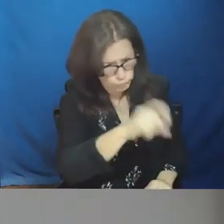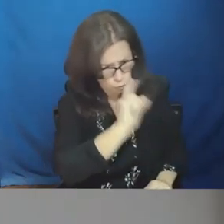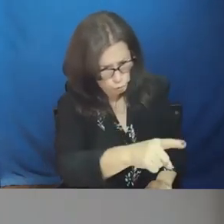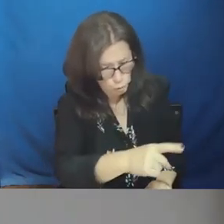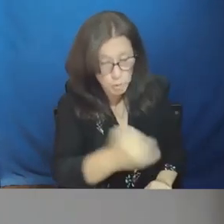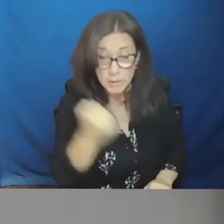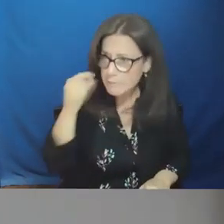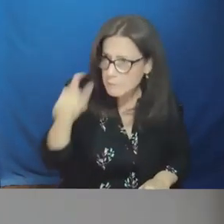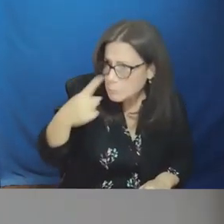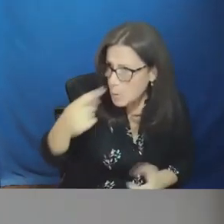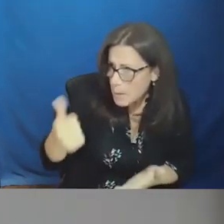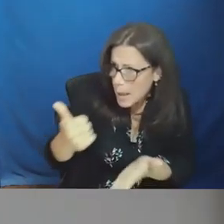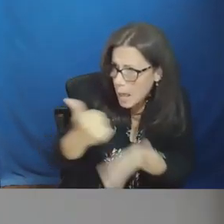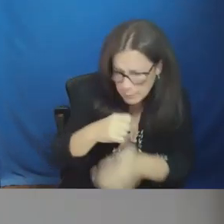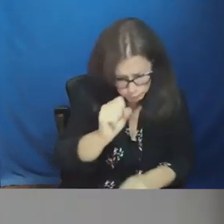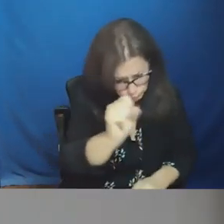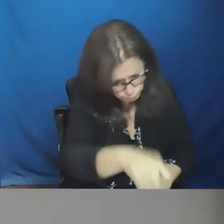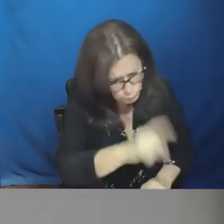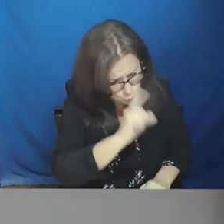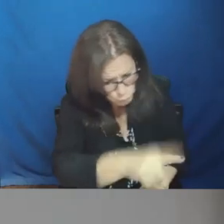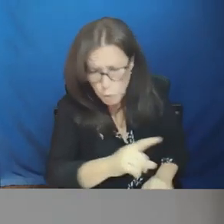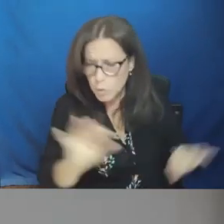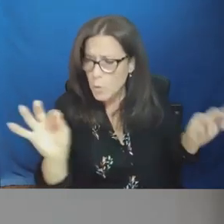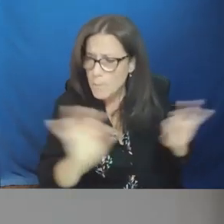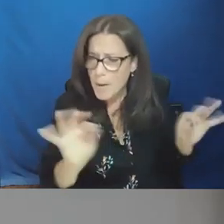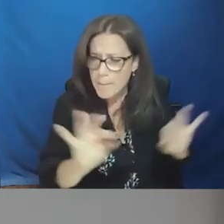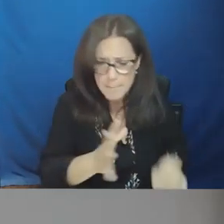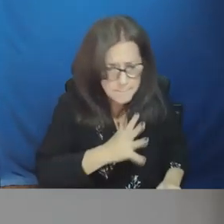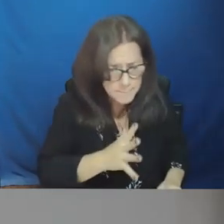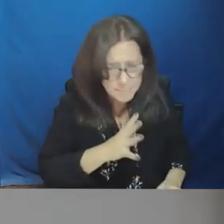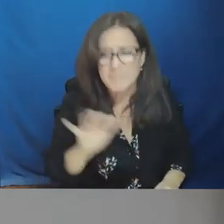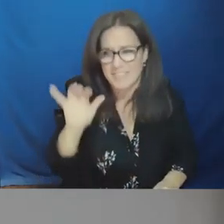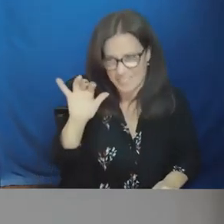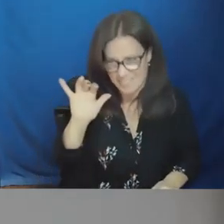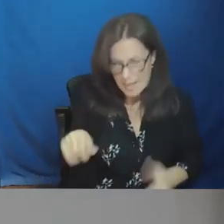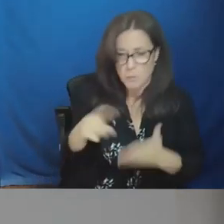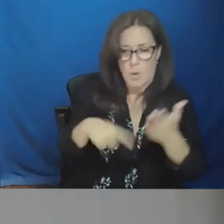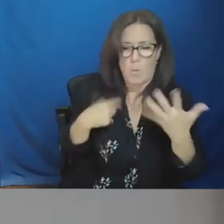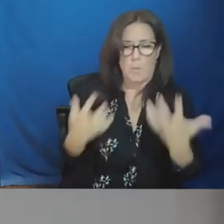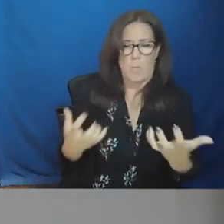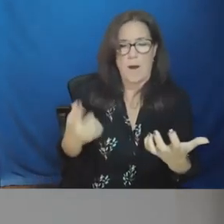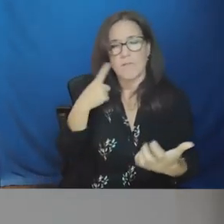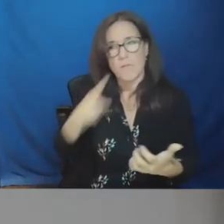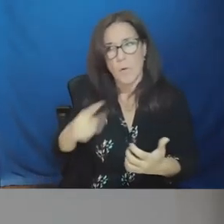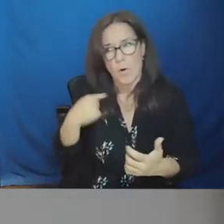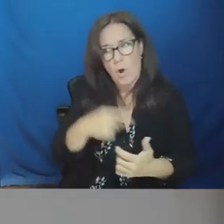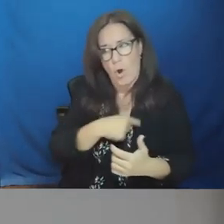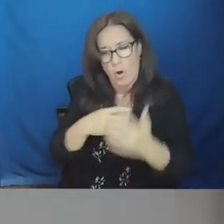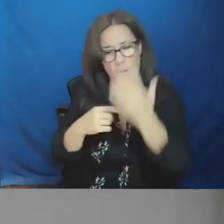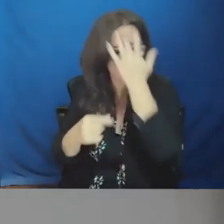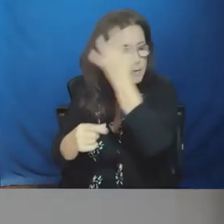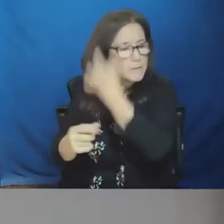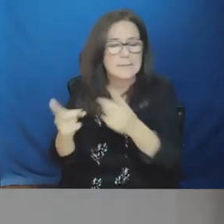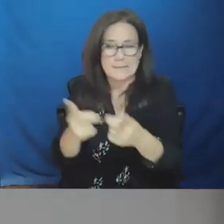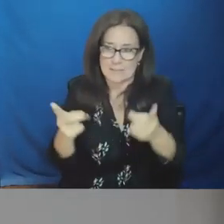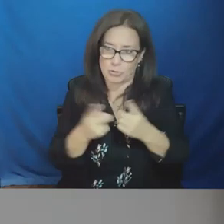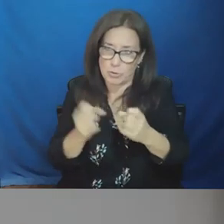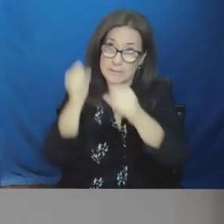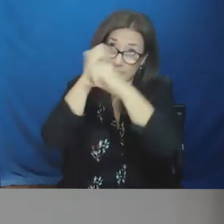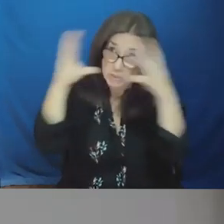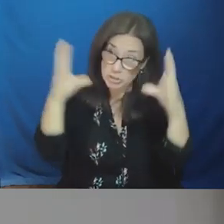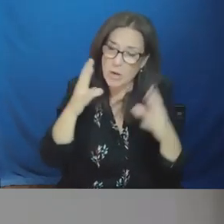y alguien le pregunta si puede hacer algo usted dice 5 y si alguien le pide ayuda usted dice no hay problema y ese es el tipo de